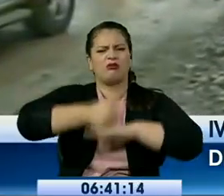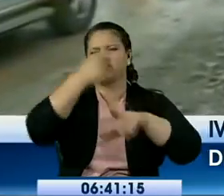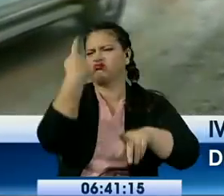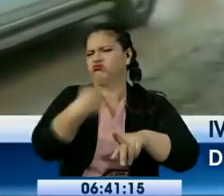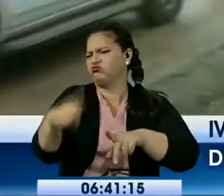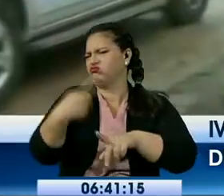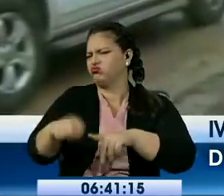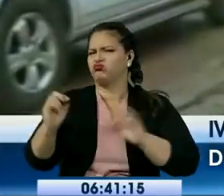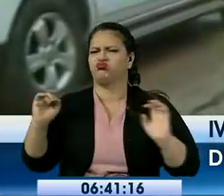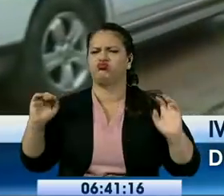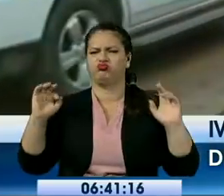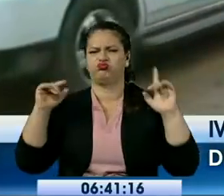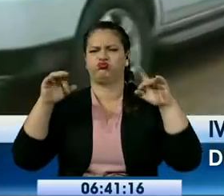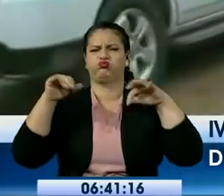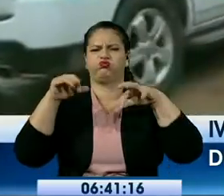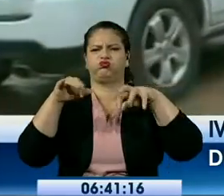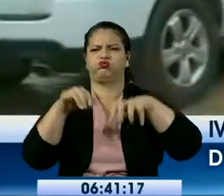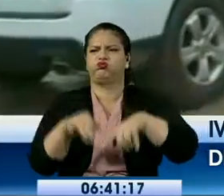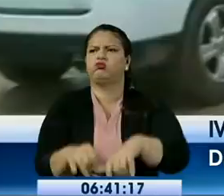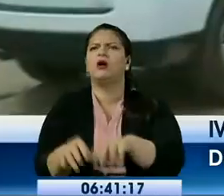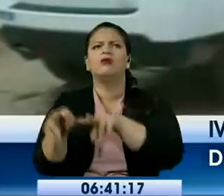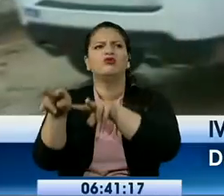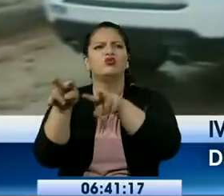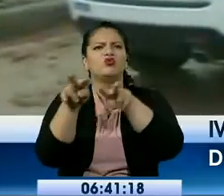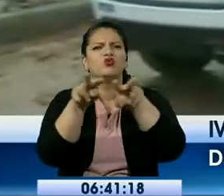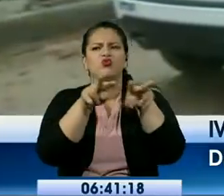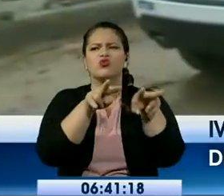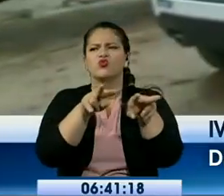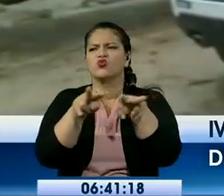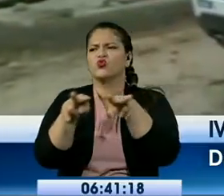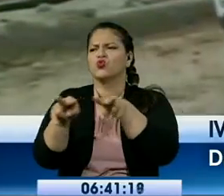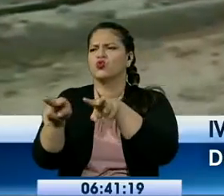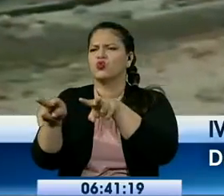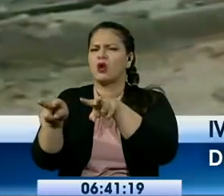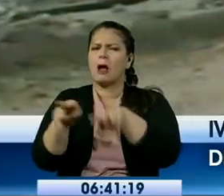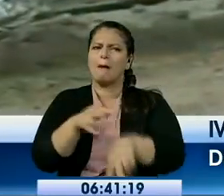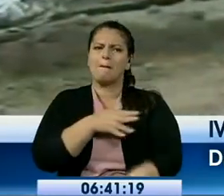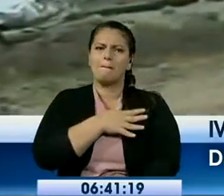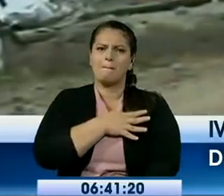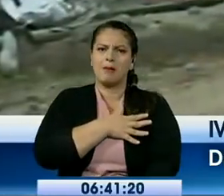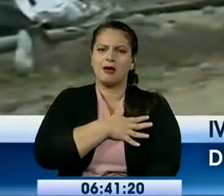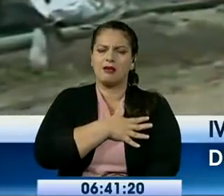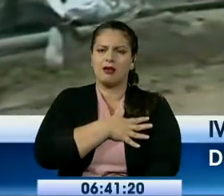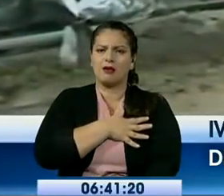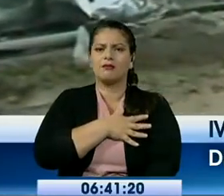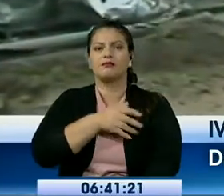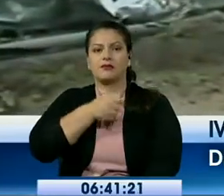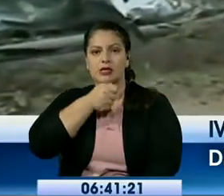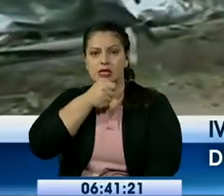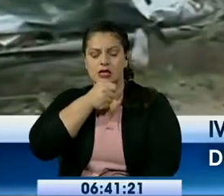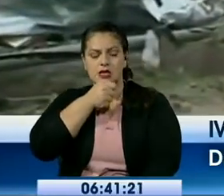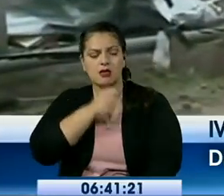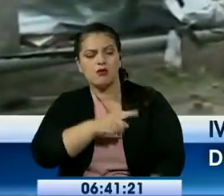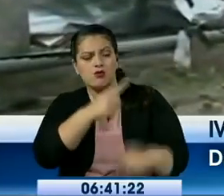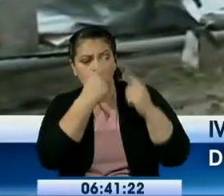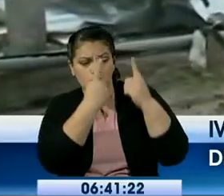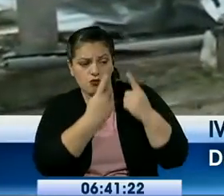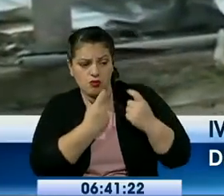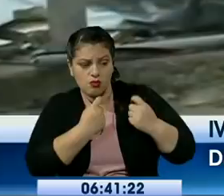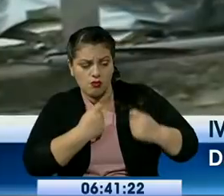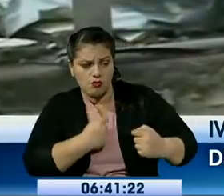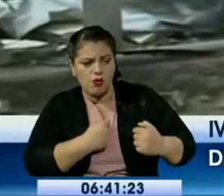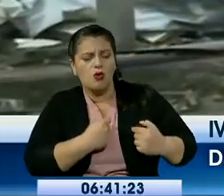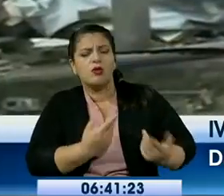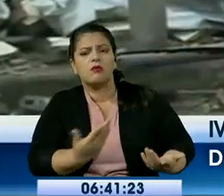autoridades sobre este hecho lamentable. En cuanto a tu pregunta, Luisa, te comentamos que las personas afectadas de las